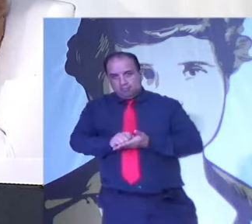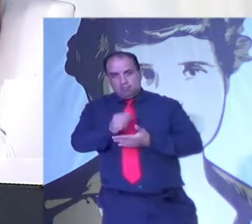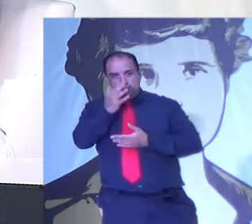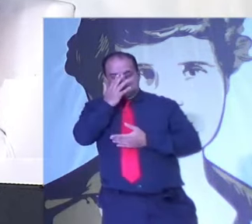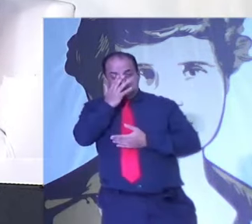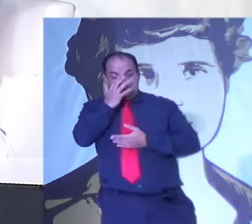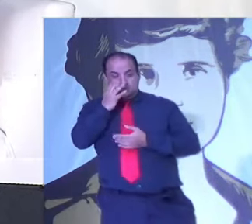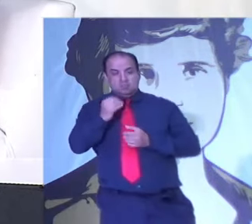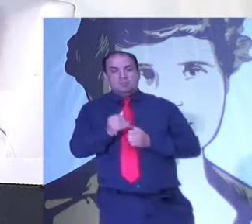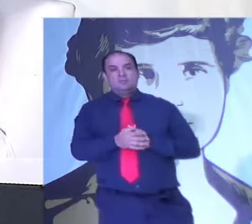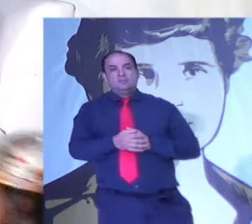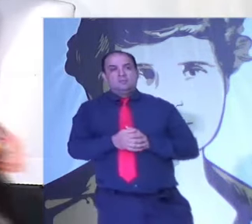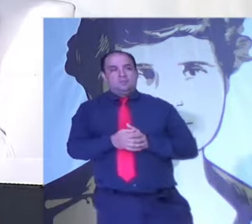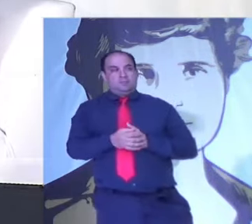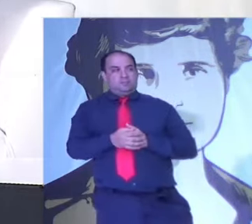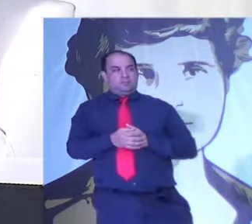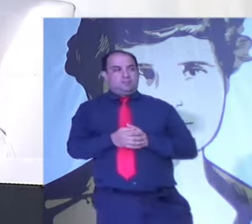¿Sí?